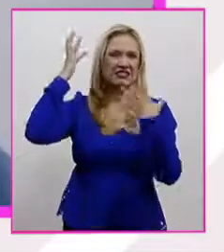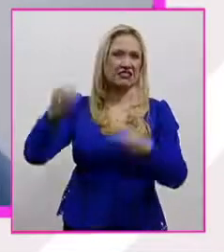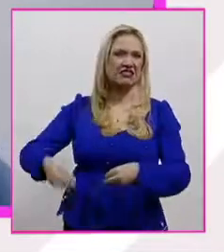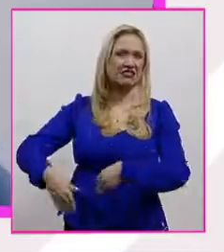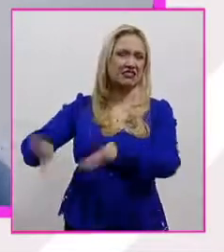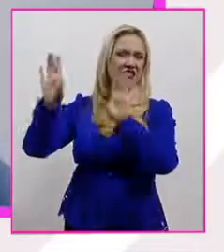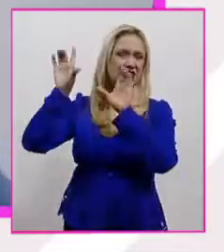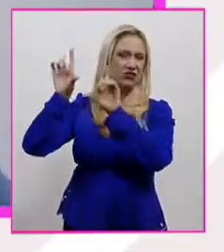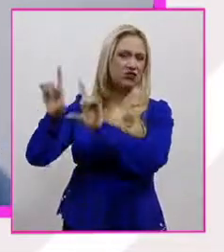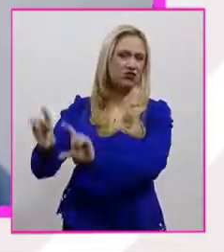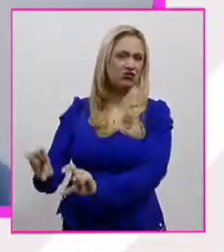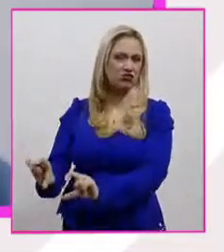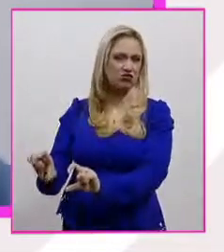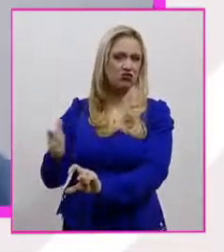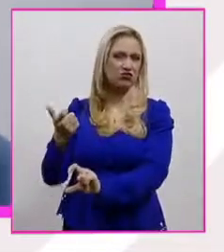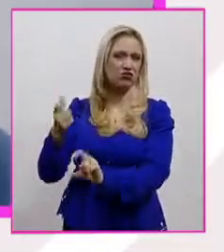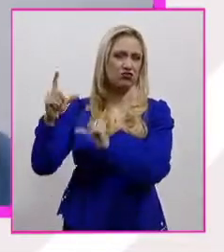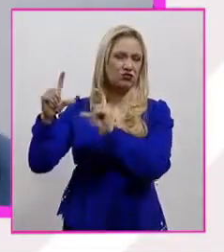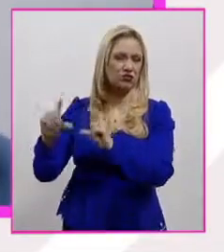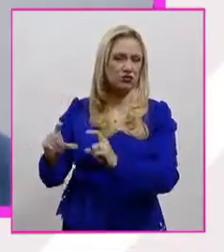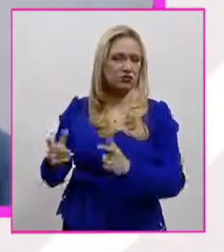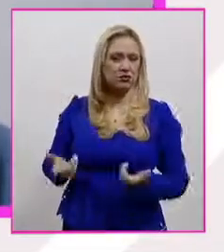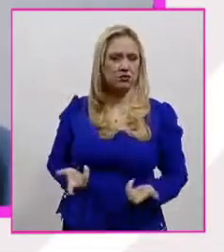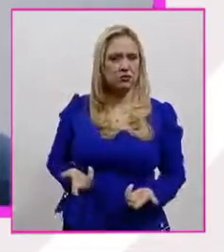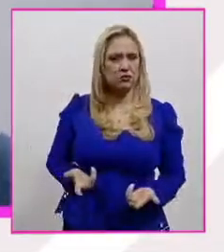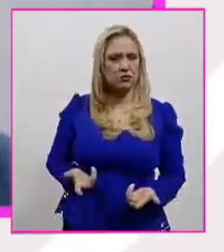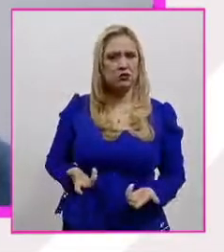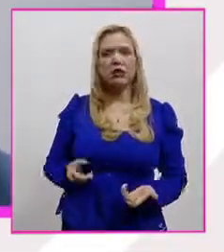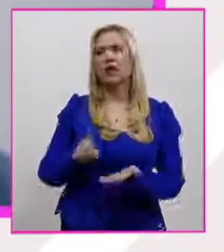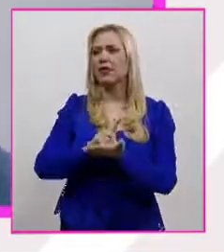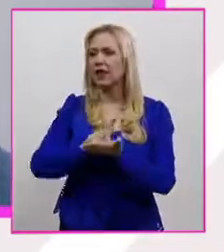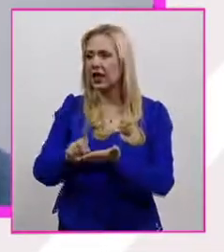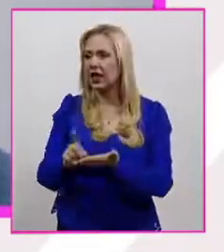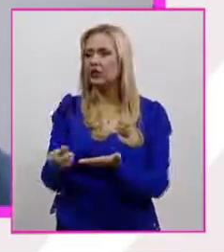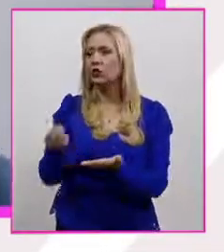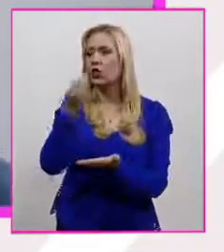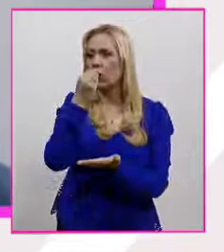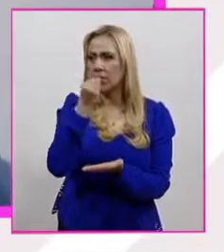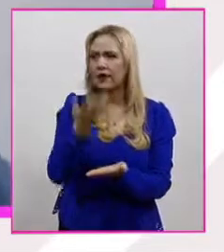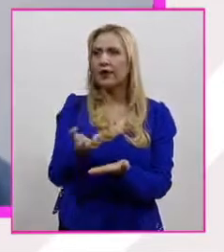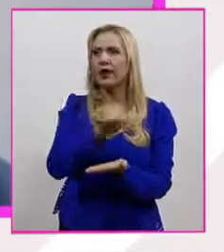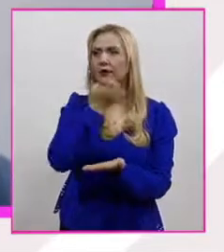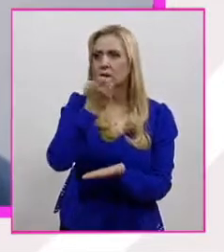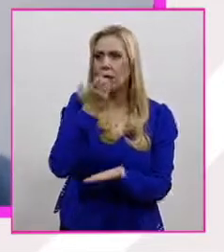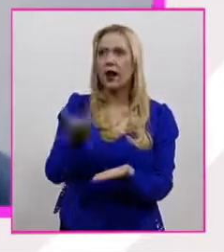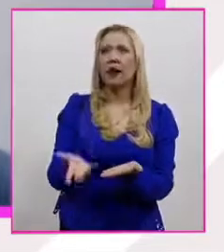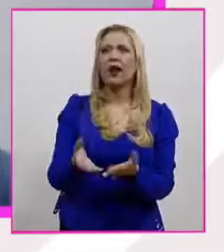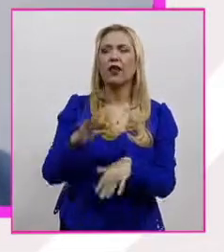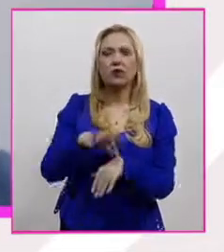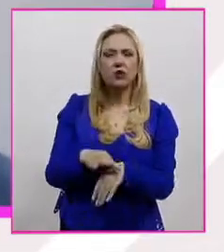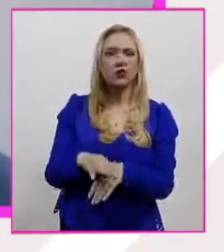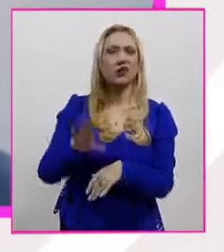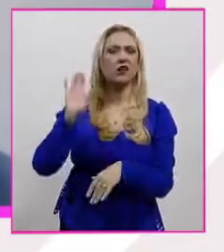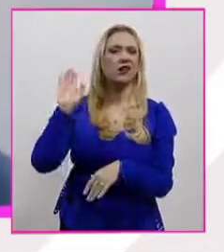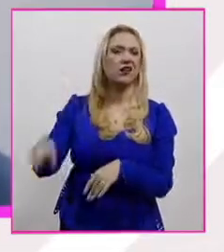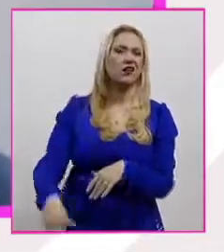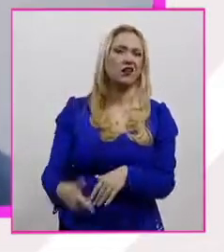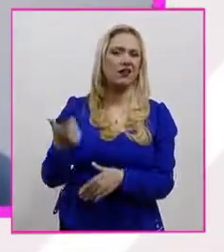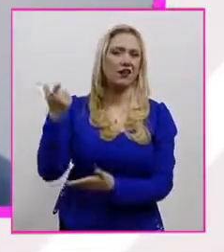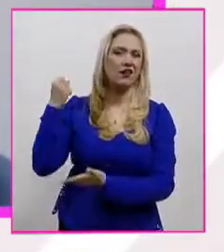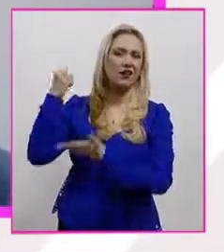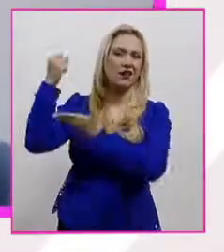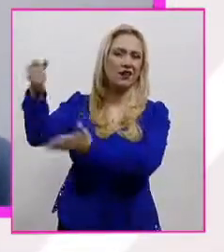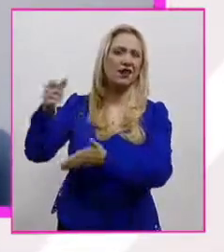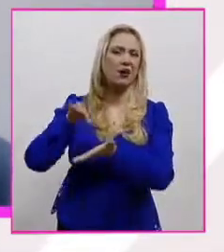más valoradas, qué tonalidades de piel pues tienen derecho a una peor educación, con menores recursos, con menos transferencias